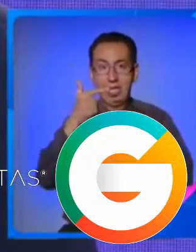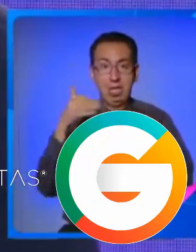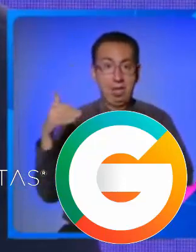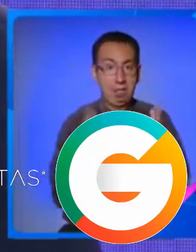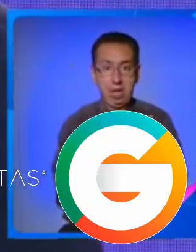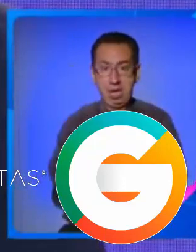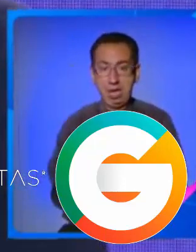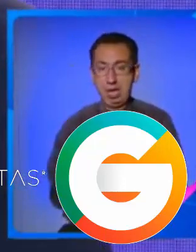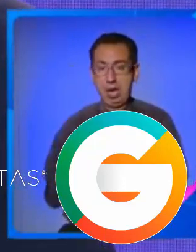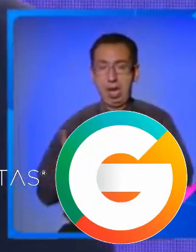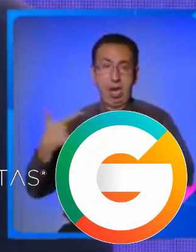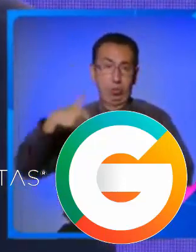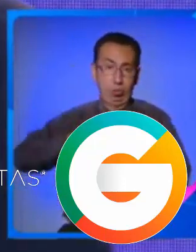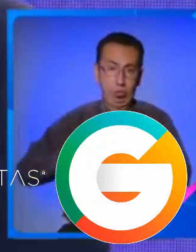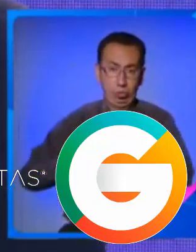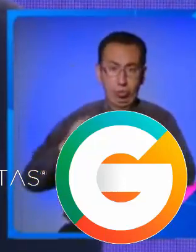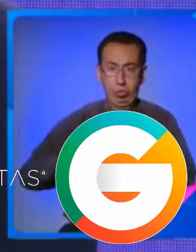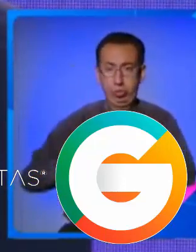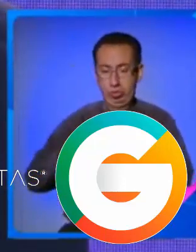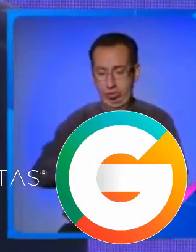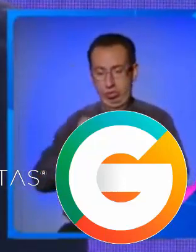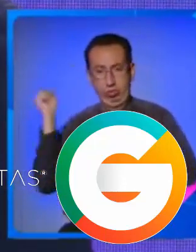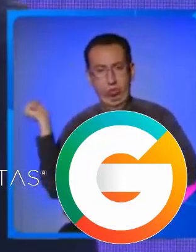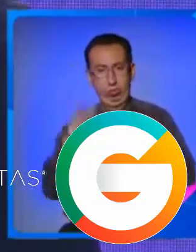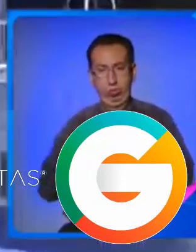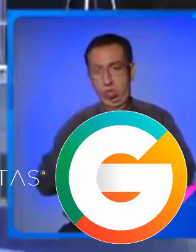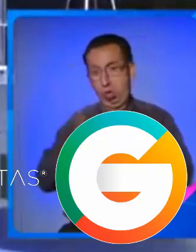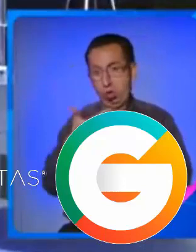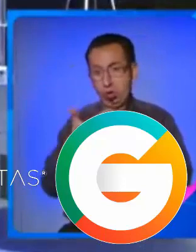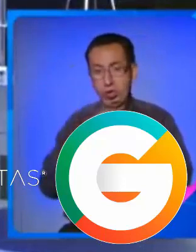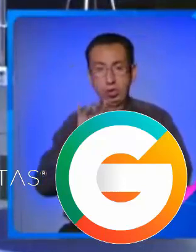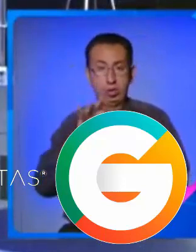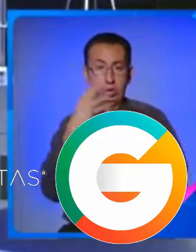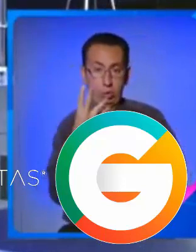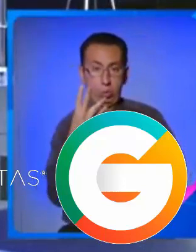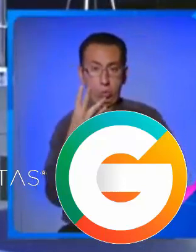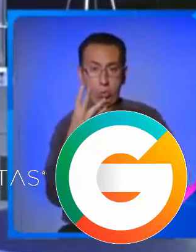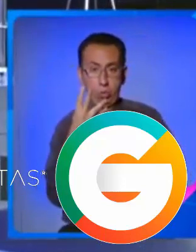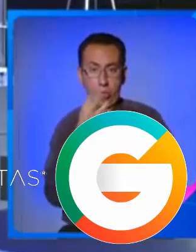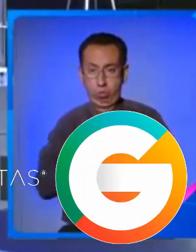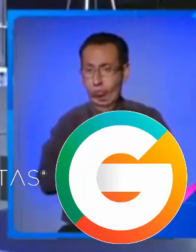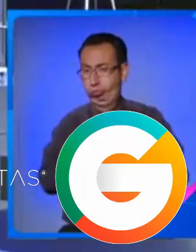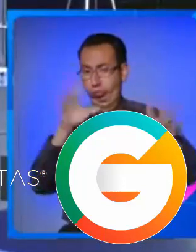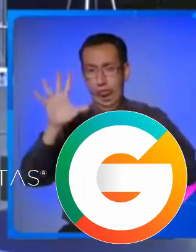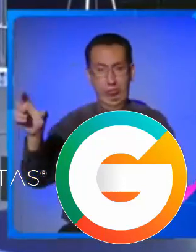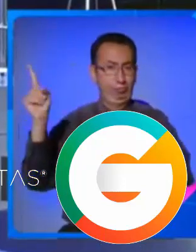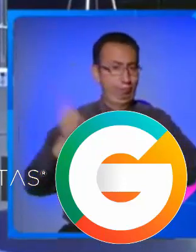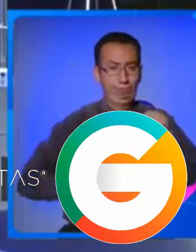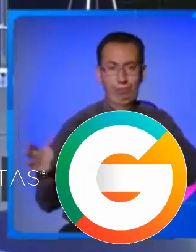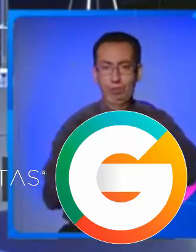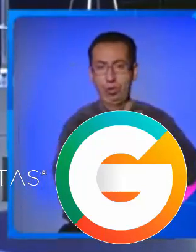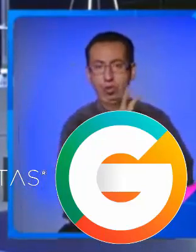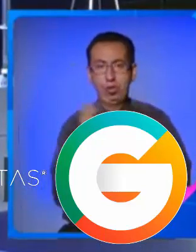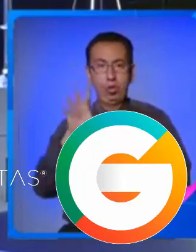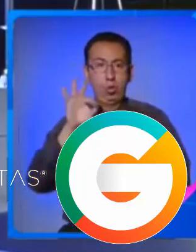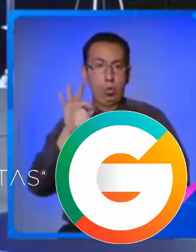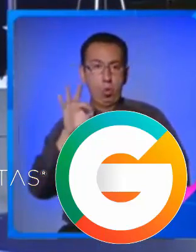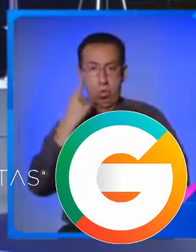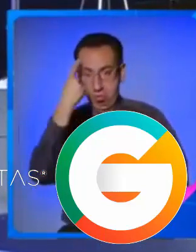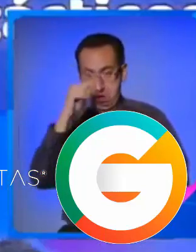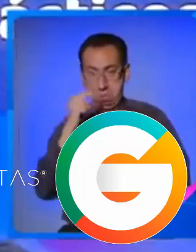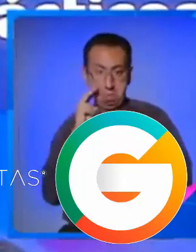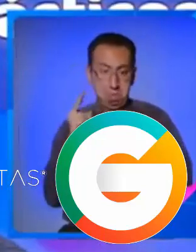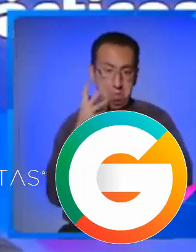litros de hidrocarburo, 12 granadas de fragmentación, 54 artefactos explosivos, 240 artículos de equipo